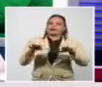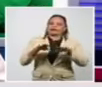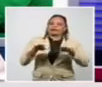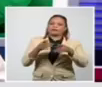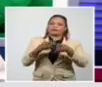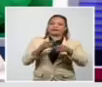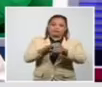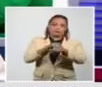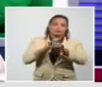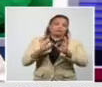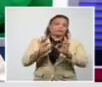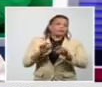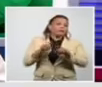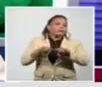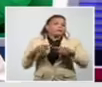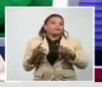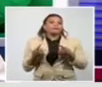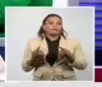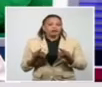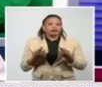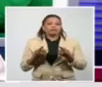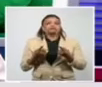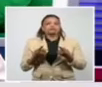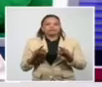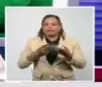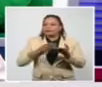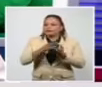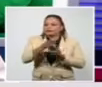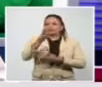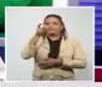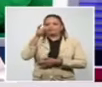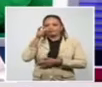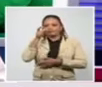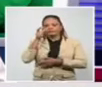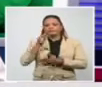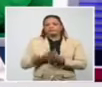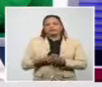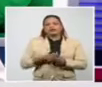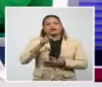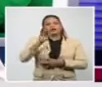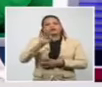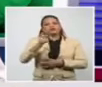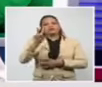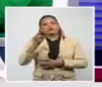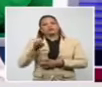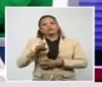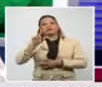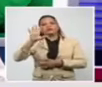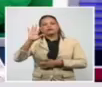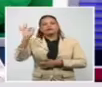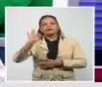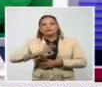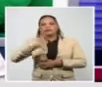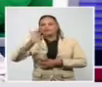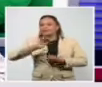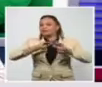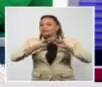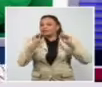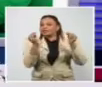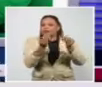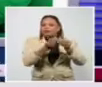momentos, pero de todas formas con un seguimiento. Y el 82,5% de todos los